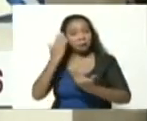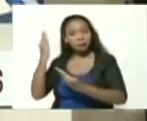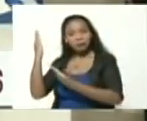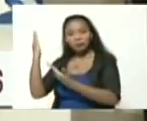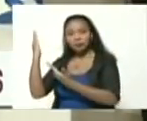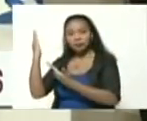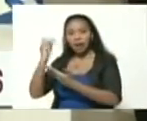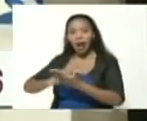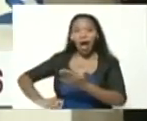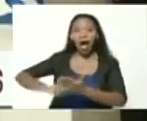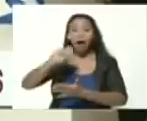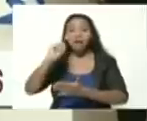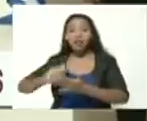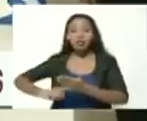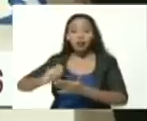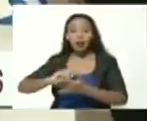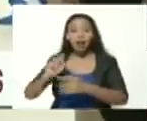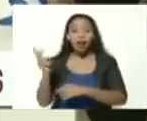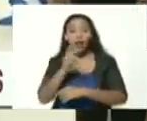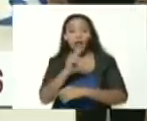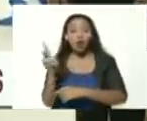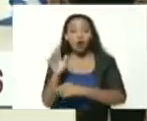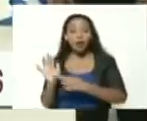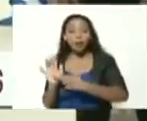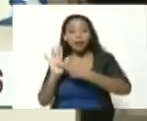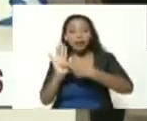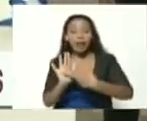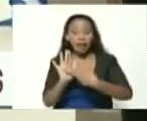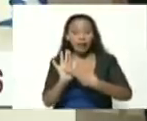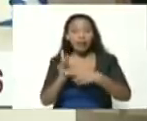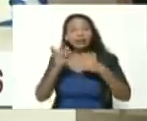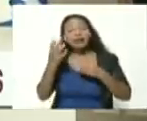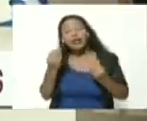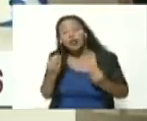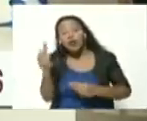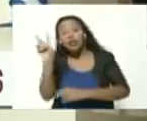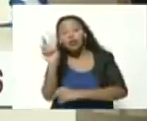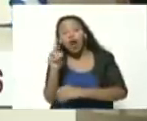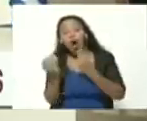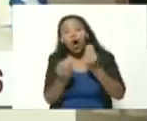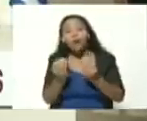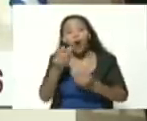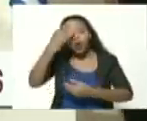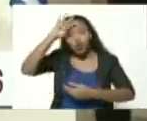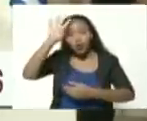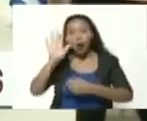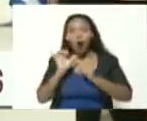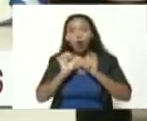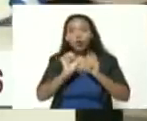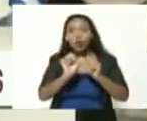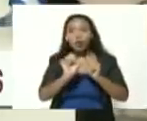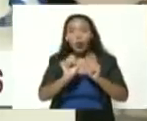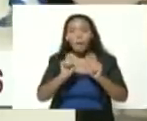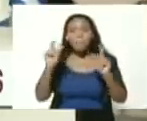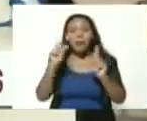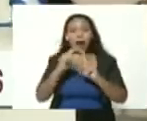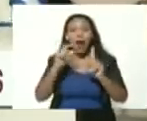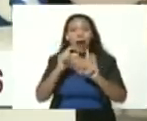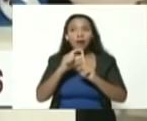la firma por parte de ambos representantes, tanto de Venezuela como de Cuba. A continuación, palabras